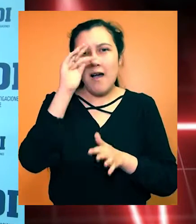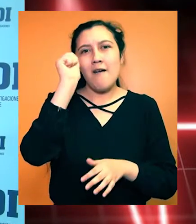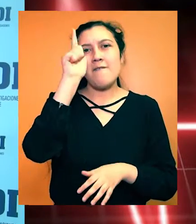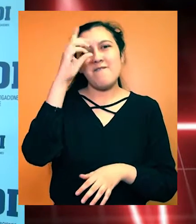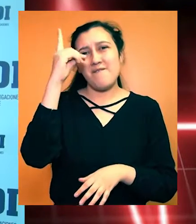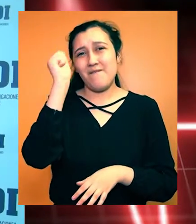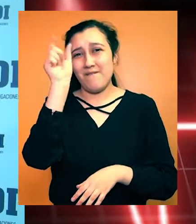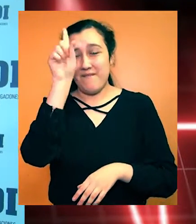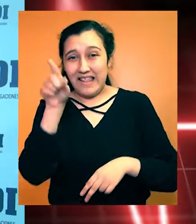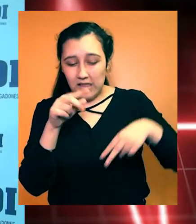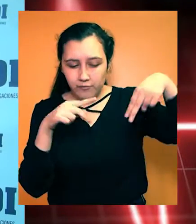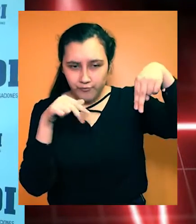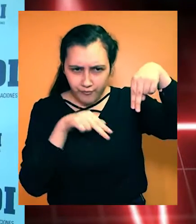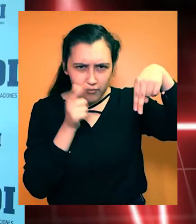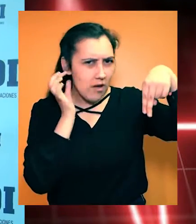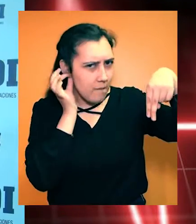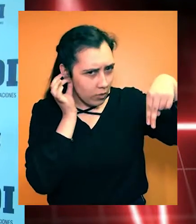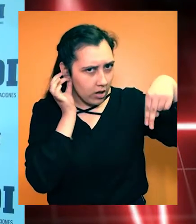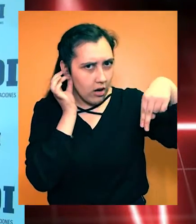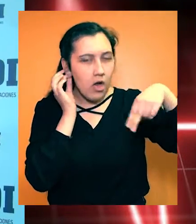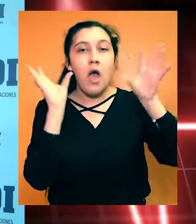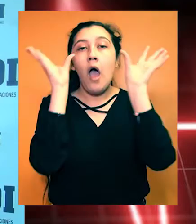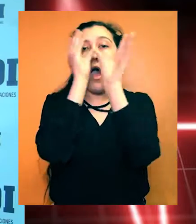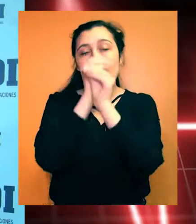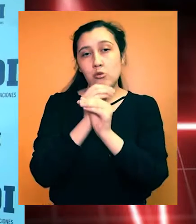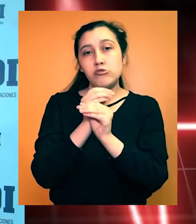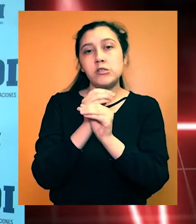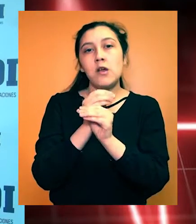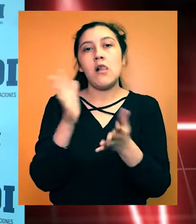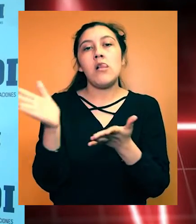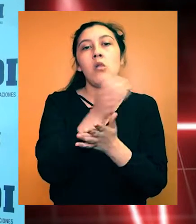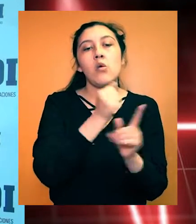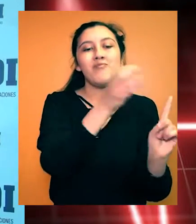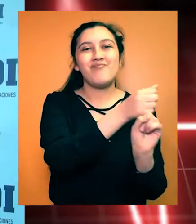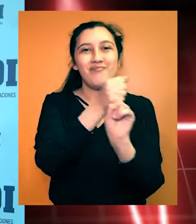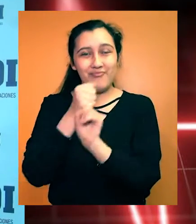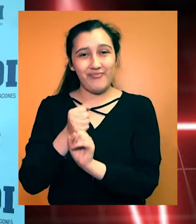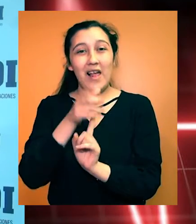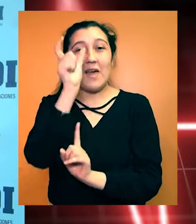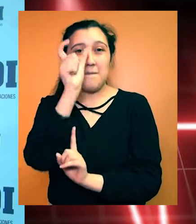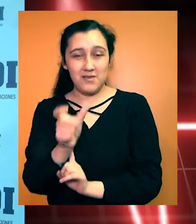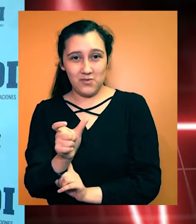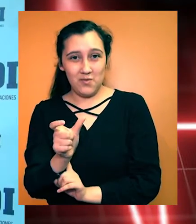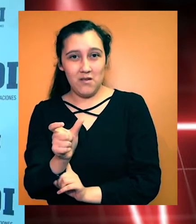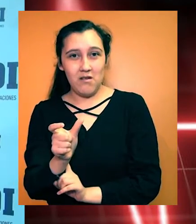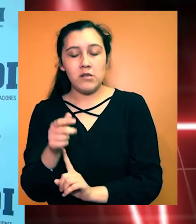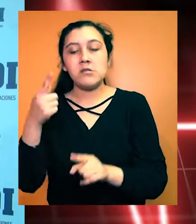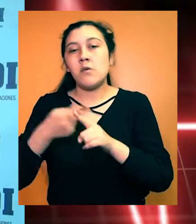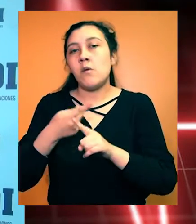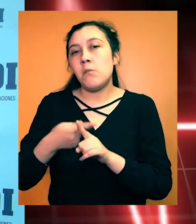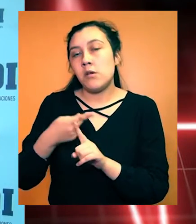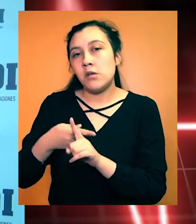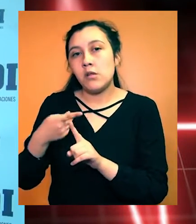una mujer en un local comercial. Anoche se logró individualizar la persona, se le tomó declaración también en calidad de imputado,